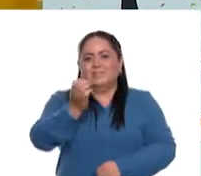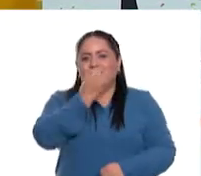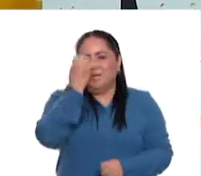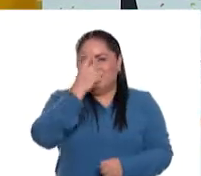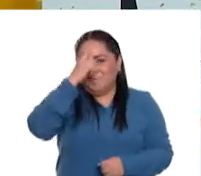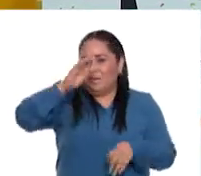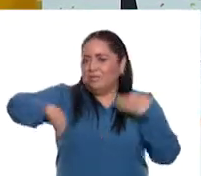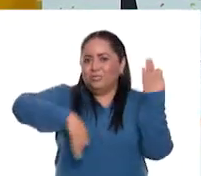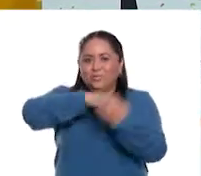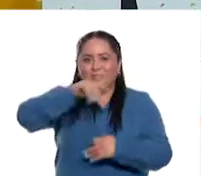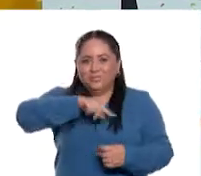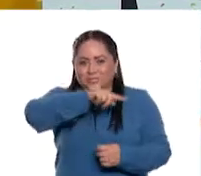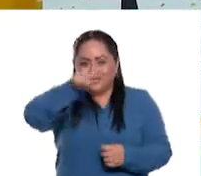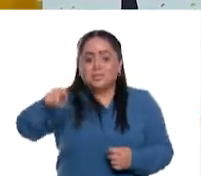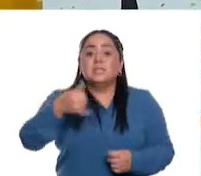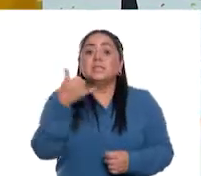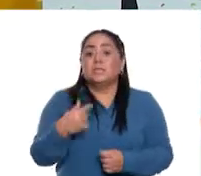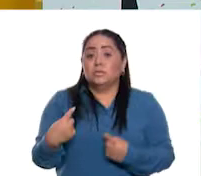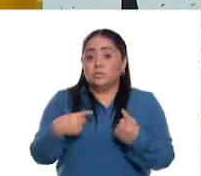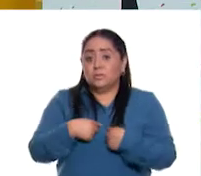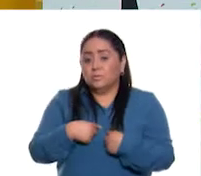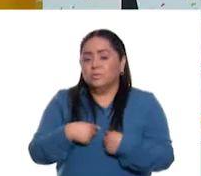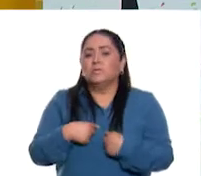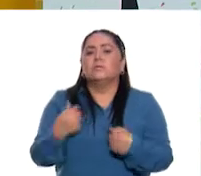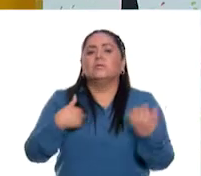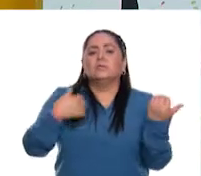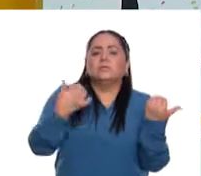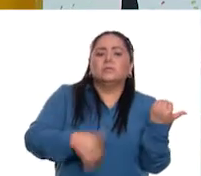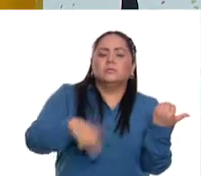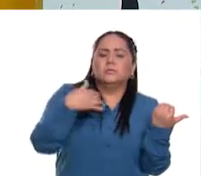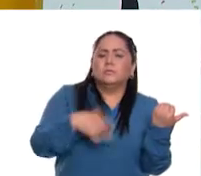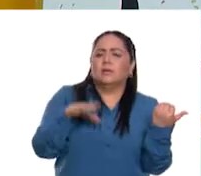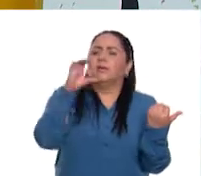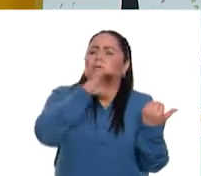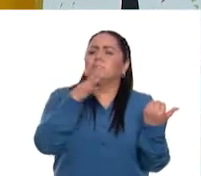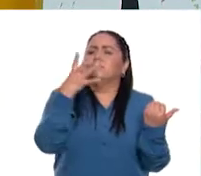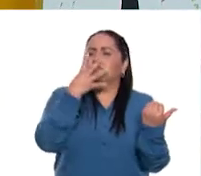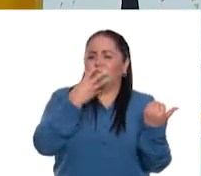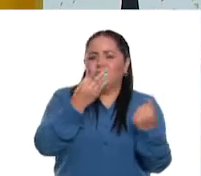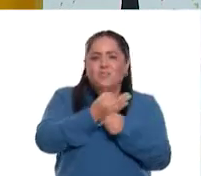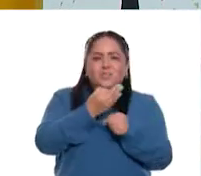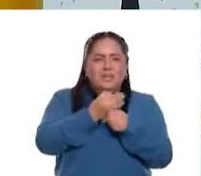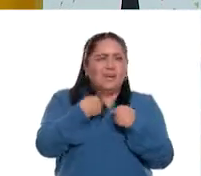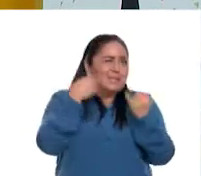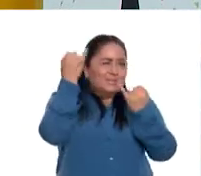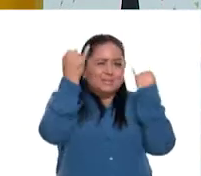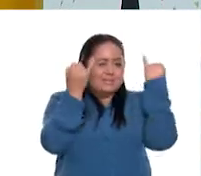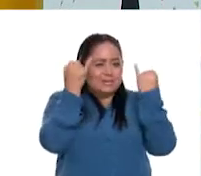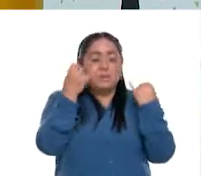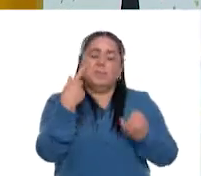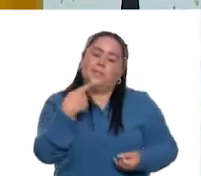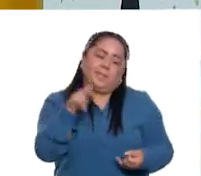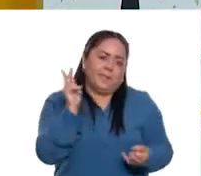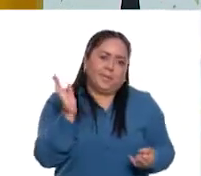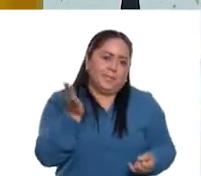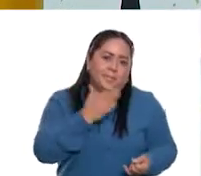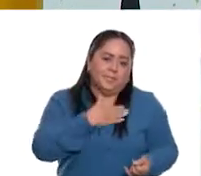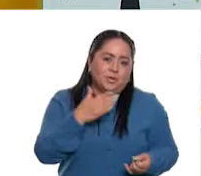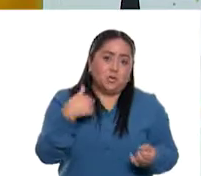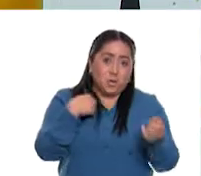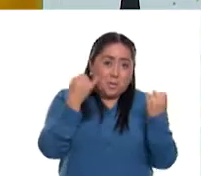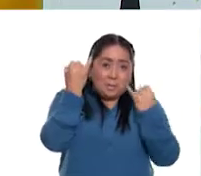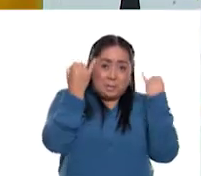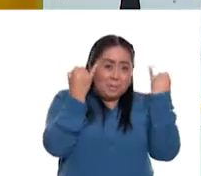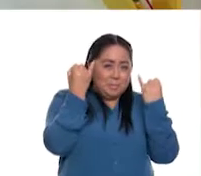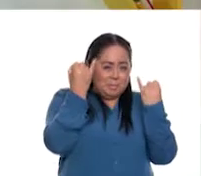educación para todos ustedes. Y yo voy a tocarles una canción muy bonita que apenas estoy inventando. Pero bueno, en lo que le